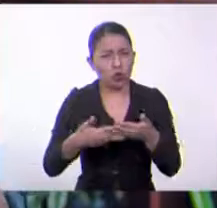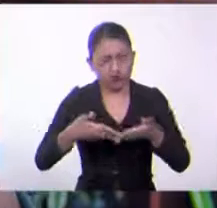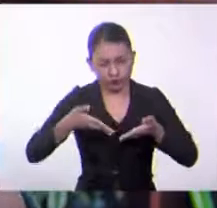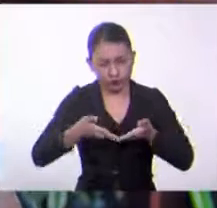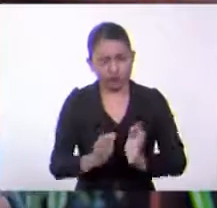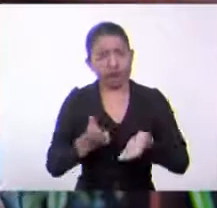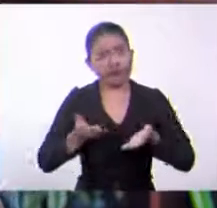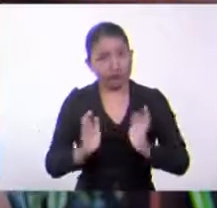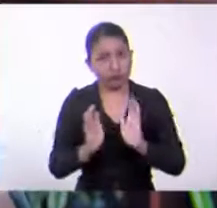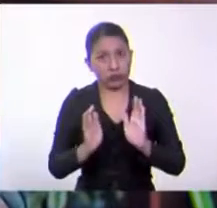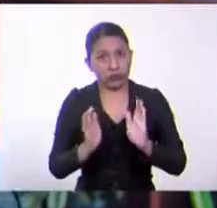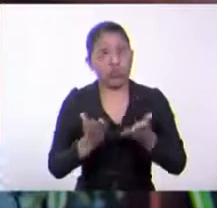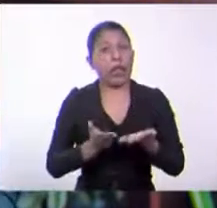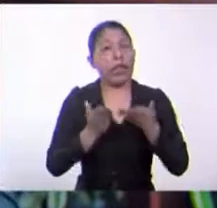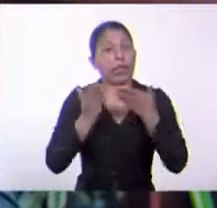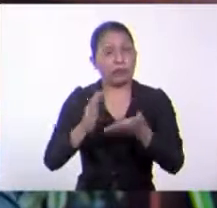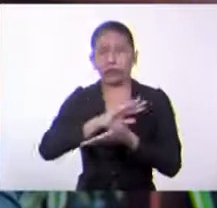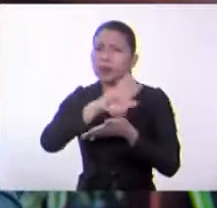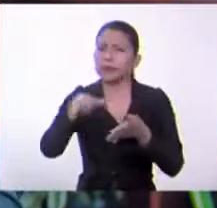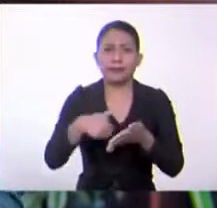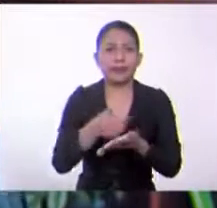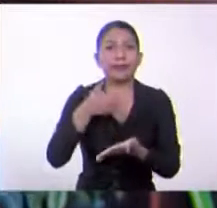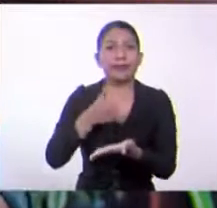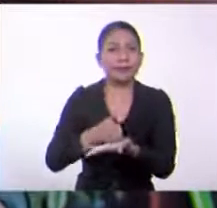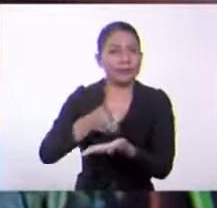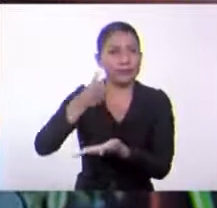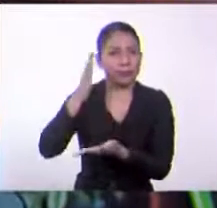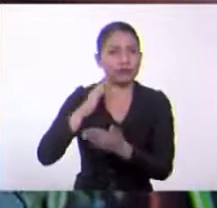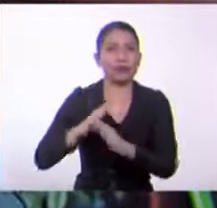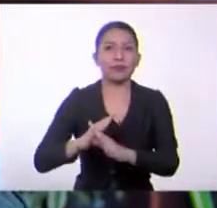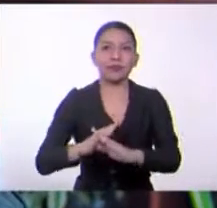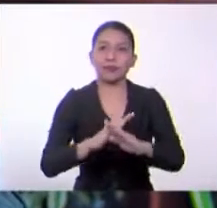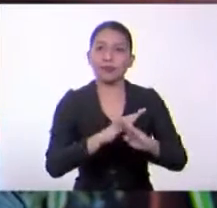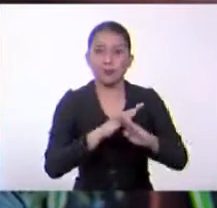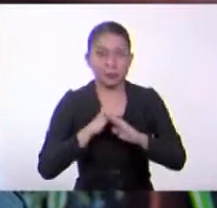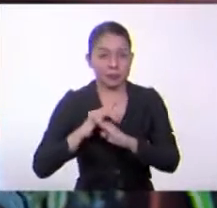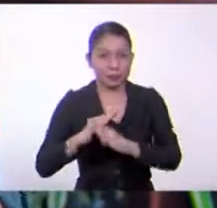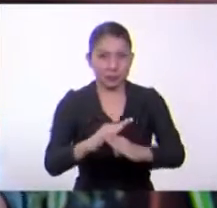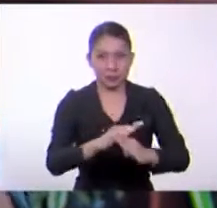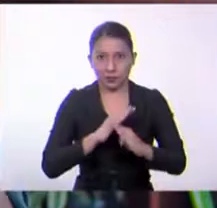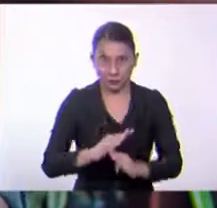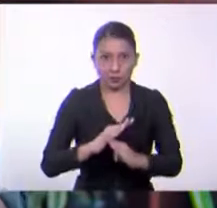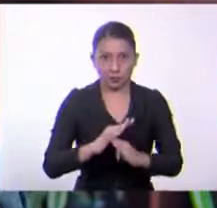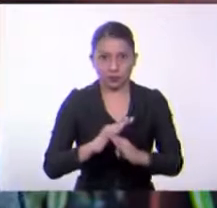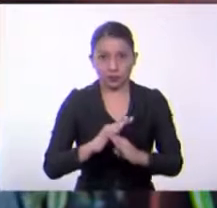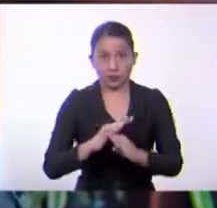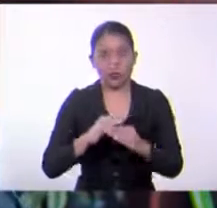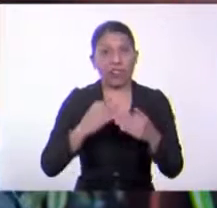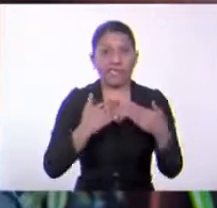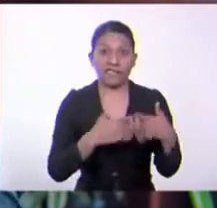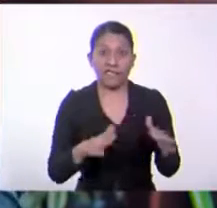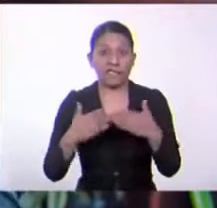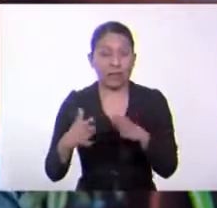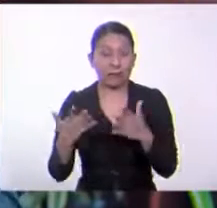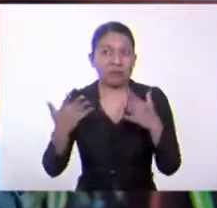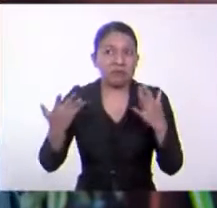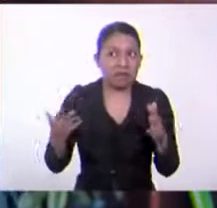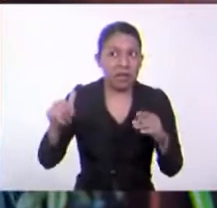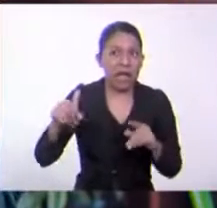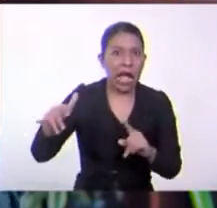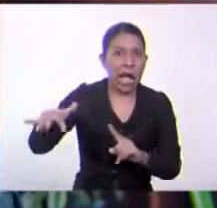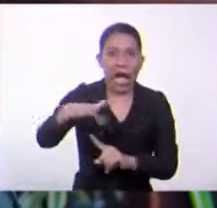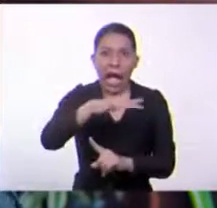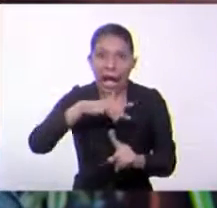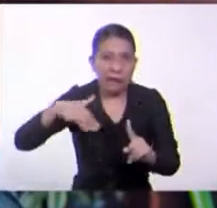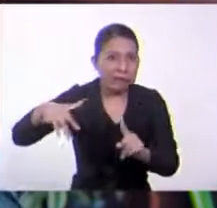le brindan a todos los animales protección contra diversas condiciones que